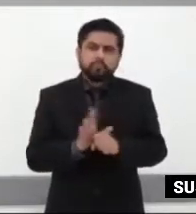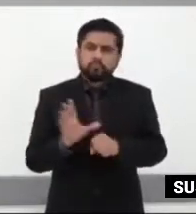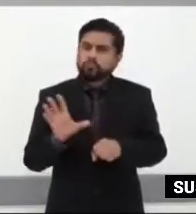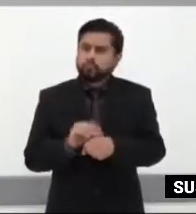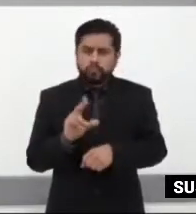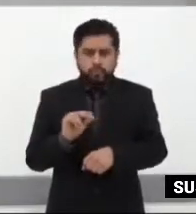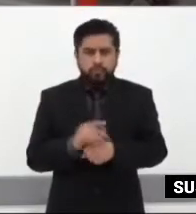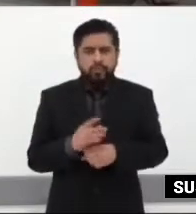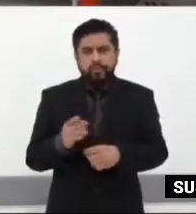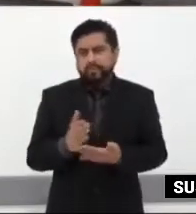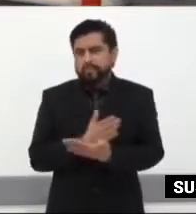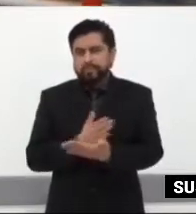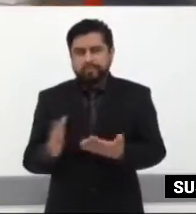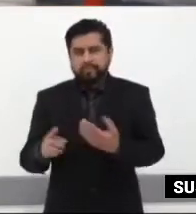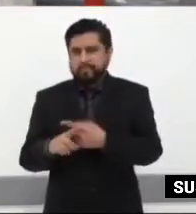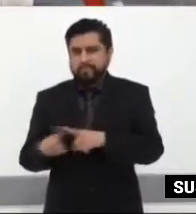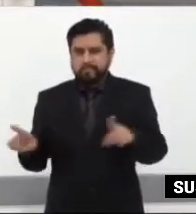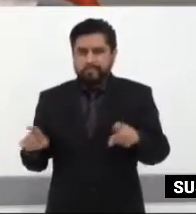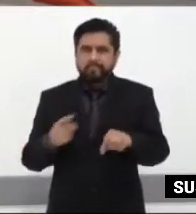traumática.